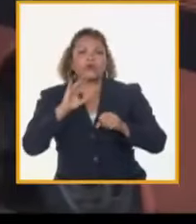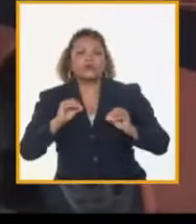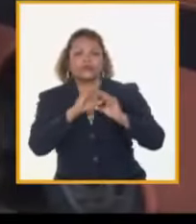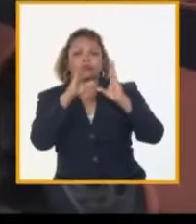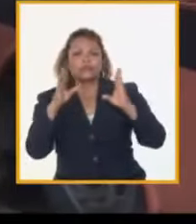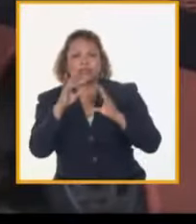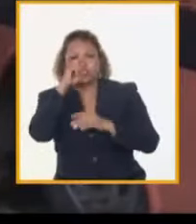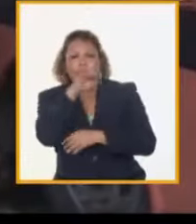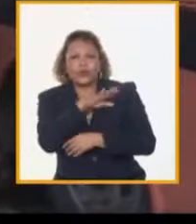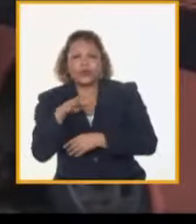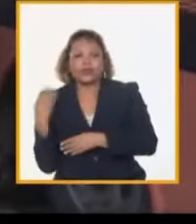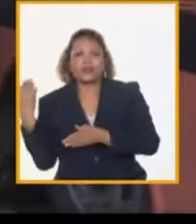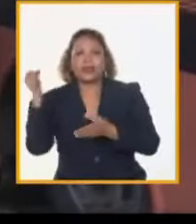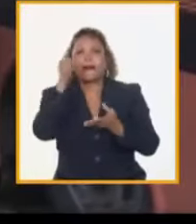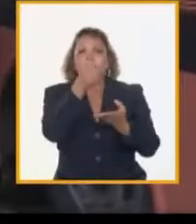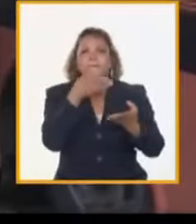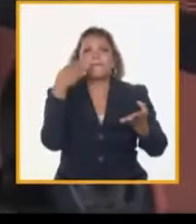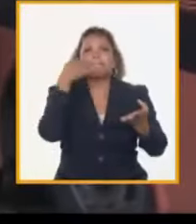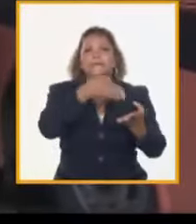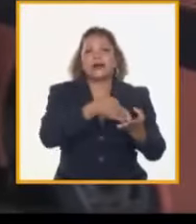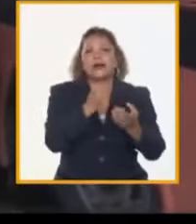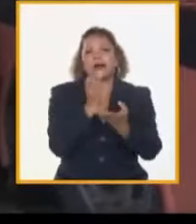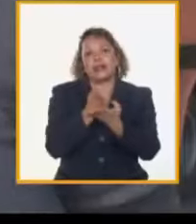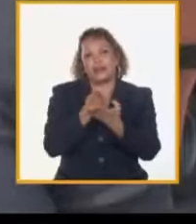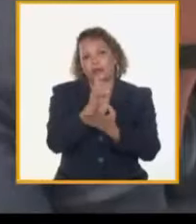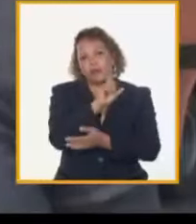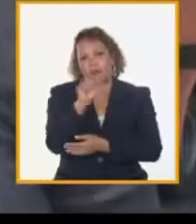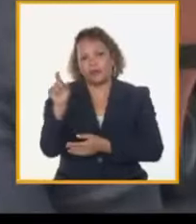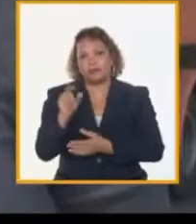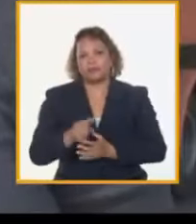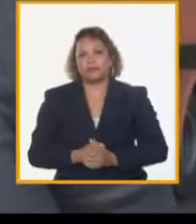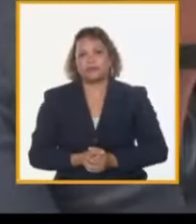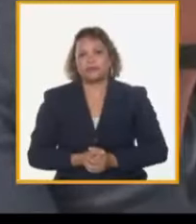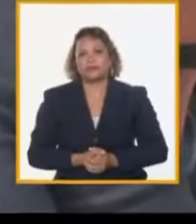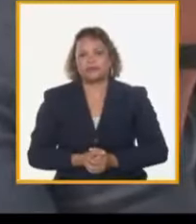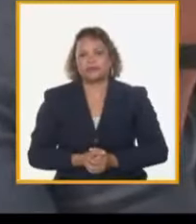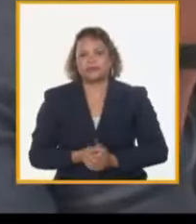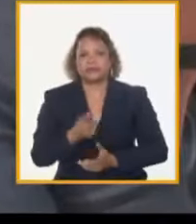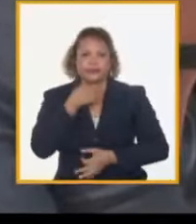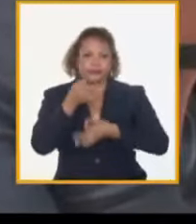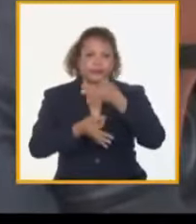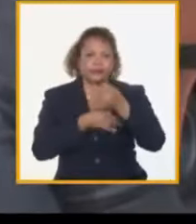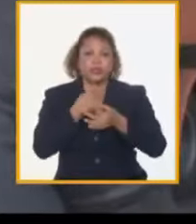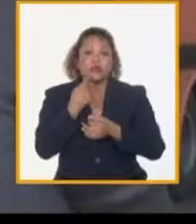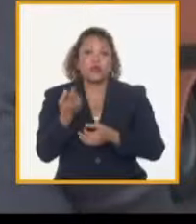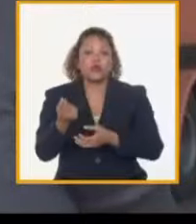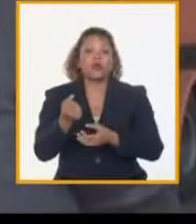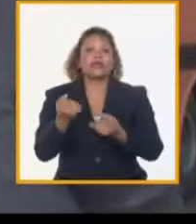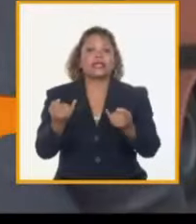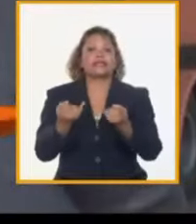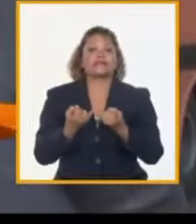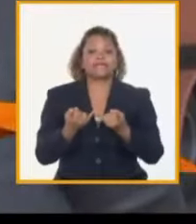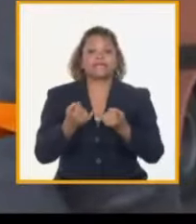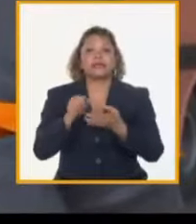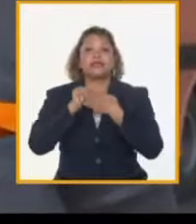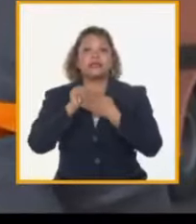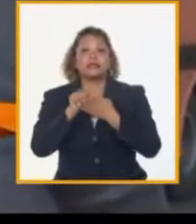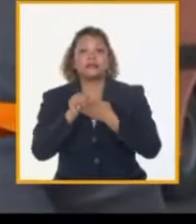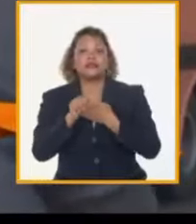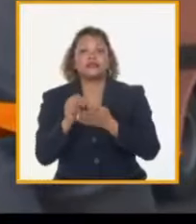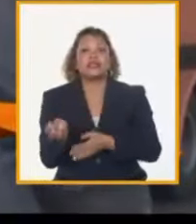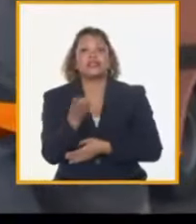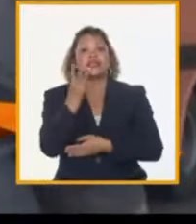que se ha convertido poco a poco en otro hogar para ellos. Nosotros hoy recibimos el servicio de 3 bases escolares de aquí